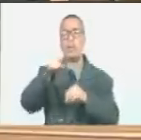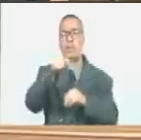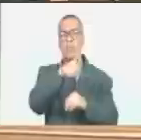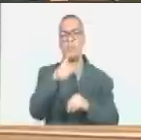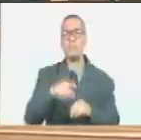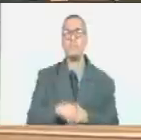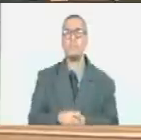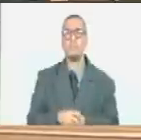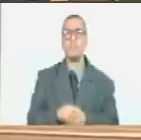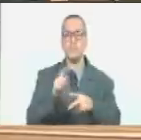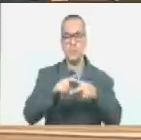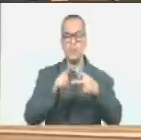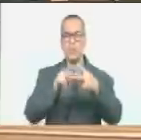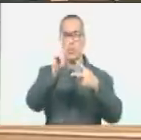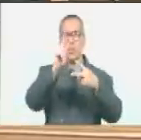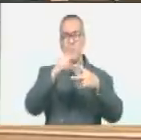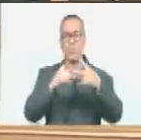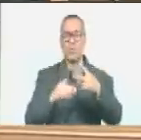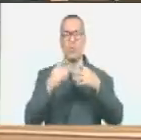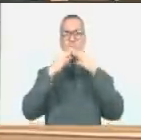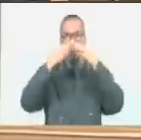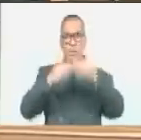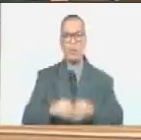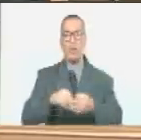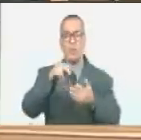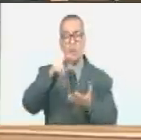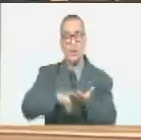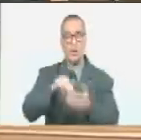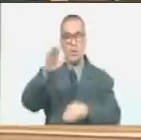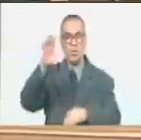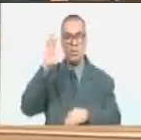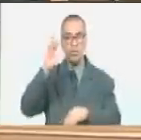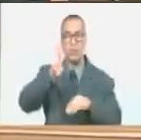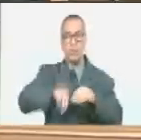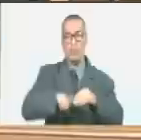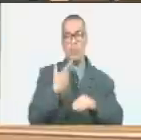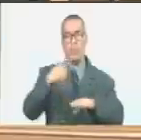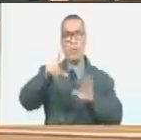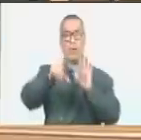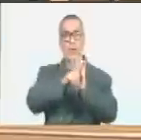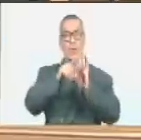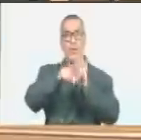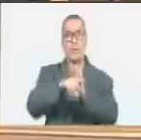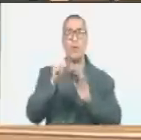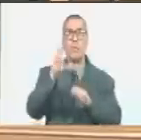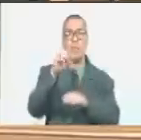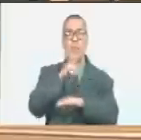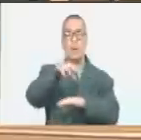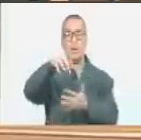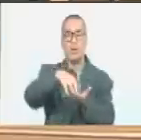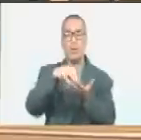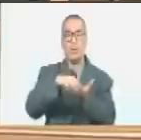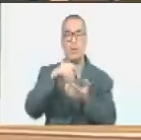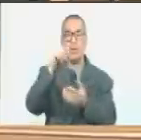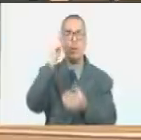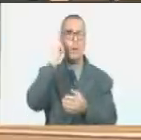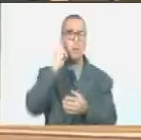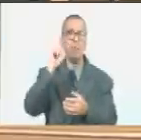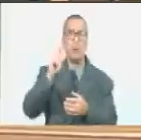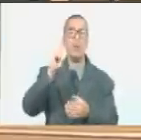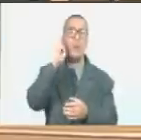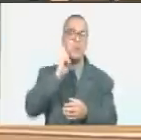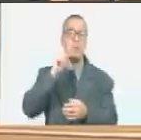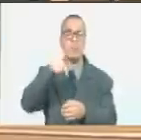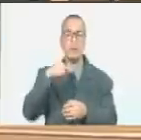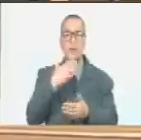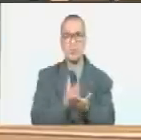ellas. Segundo, ratificar el compromiso desde el Poder Legislativo de la República Bolivariana de Venezuela